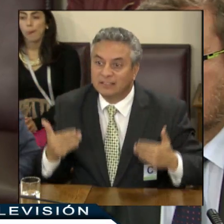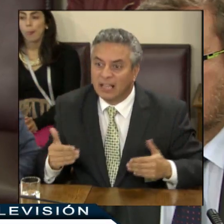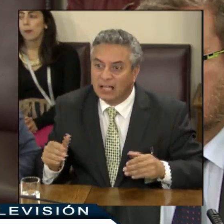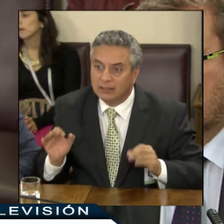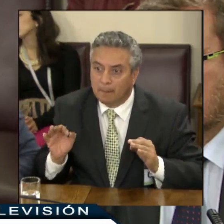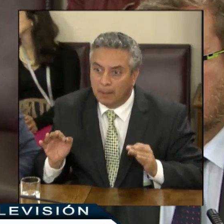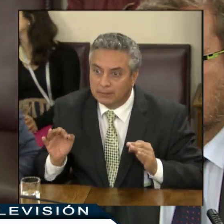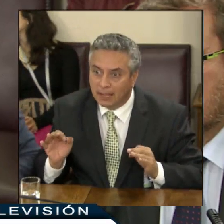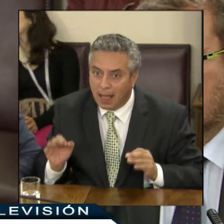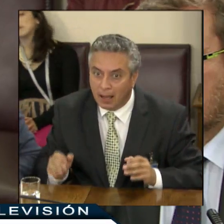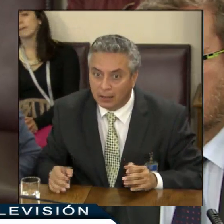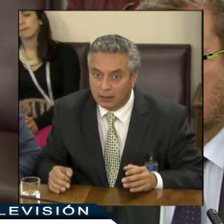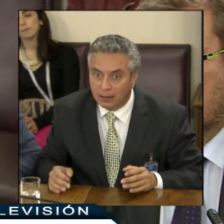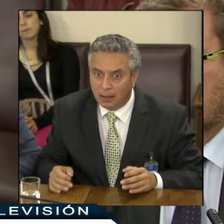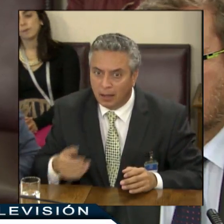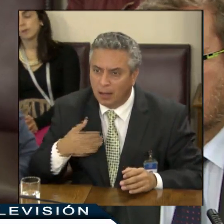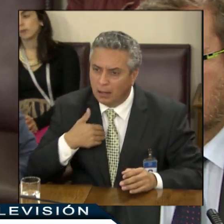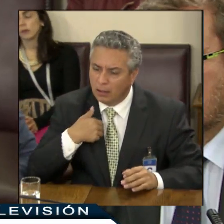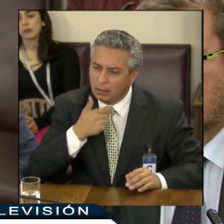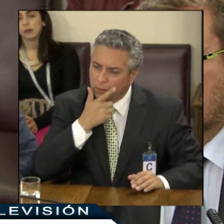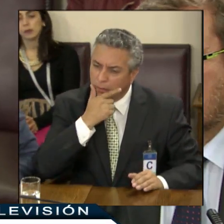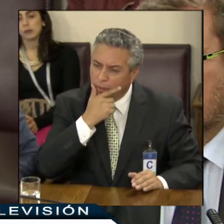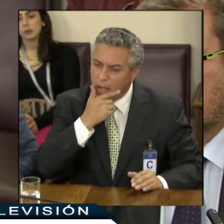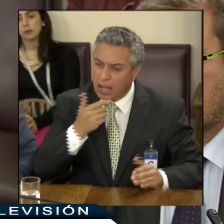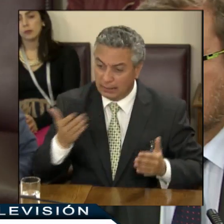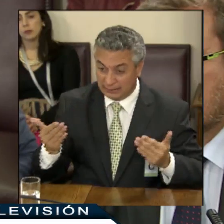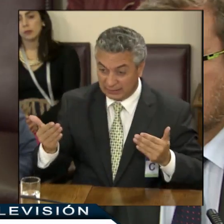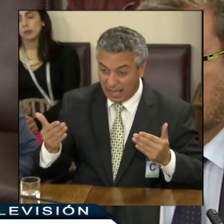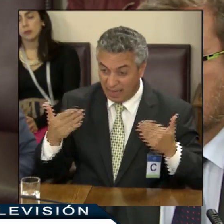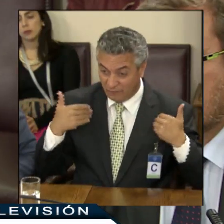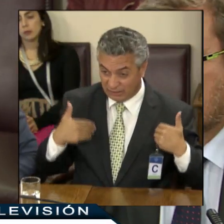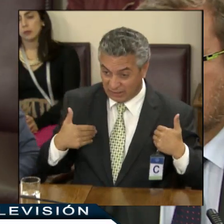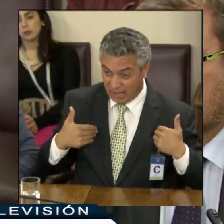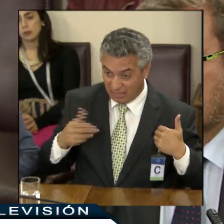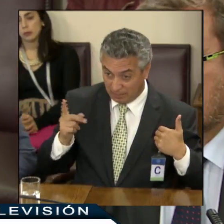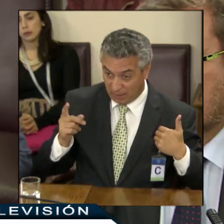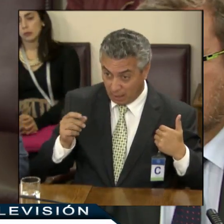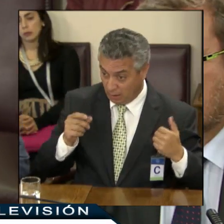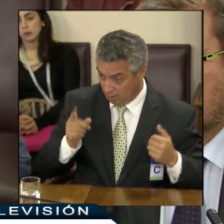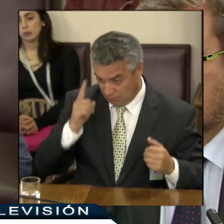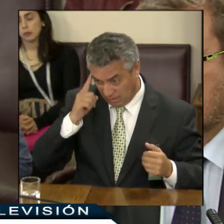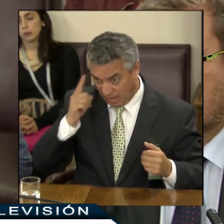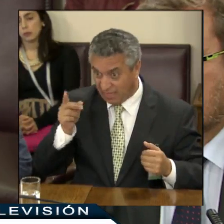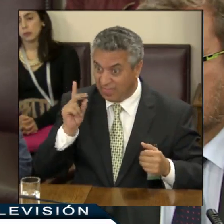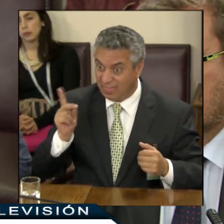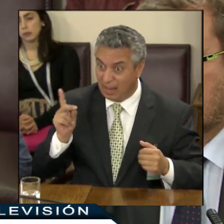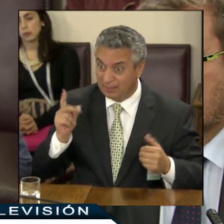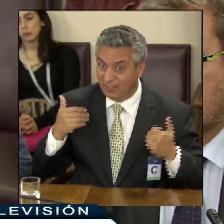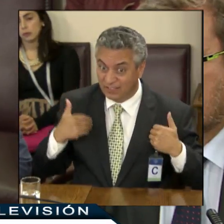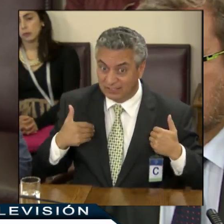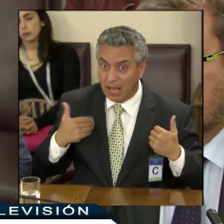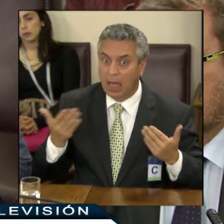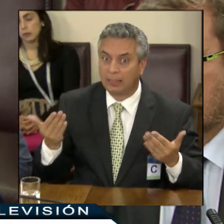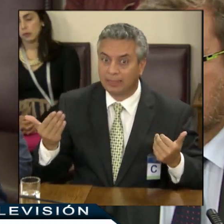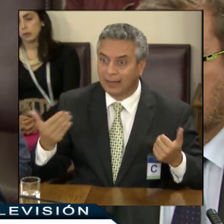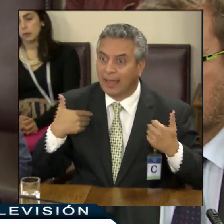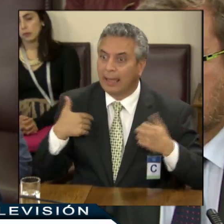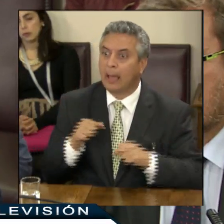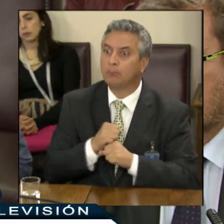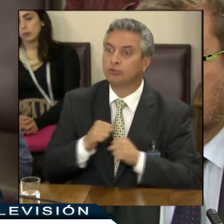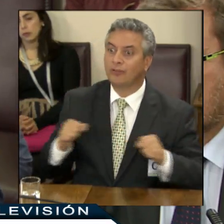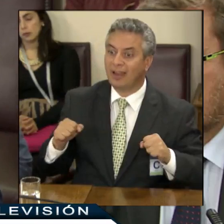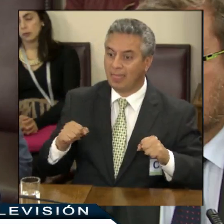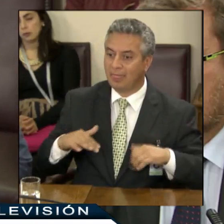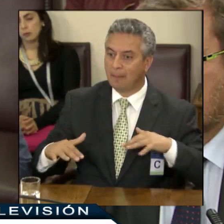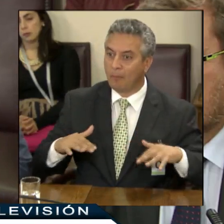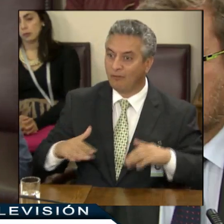especiales ahí me queda la duda las necesidades físicas especiales nosotros entendemos la discapacidad física las personas que tienen una imposibilidad de